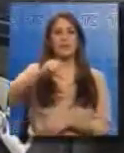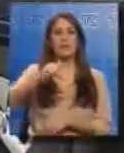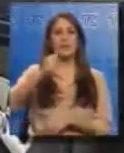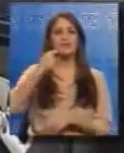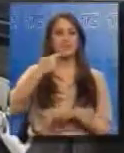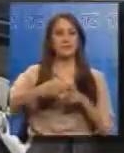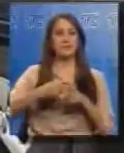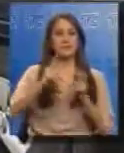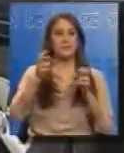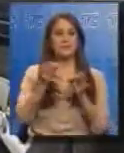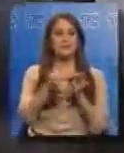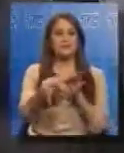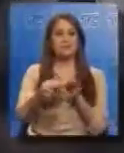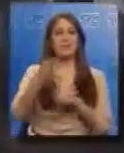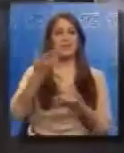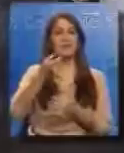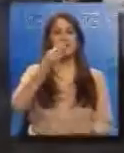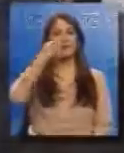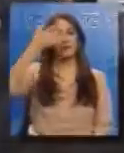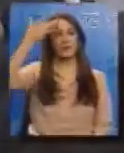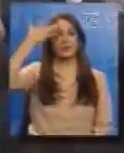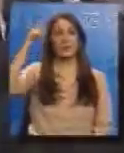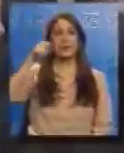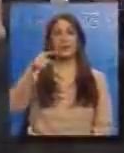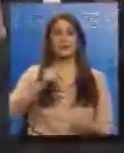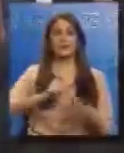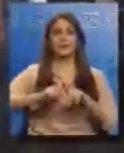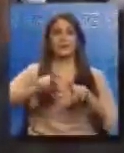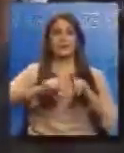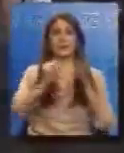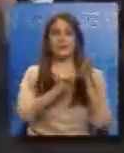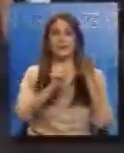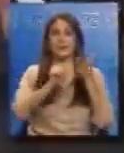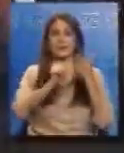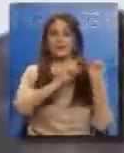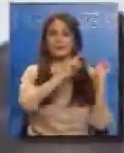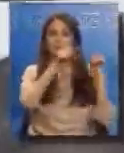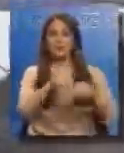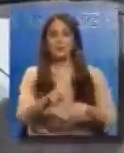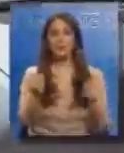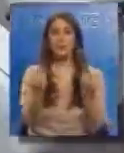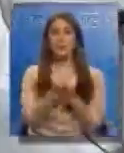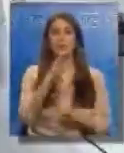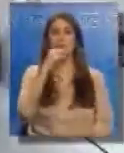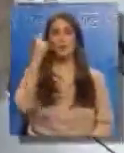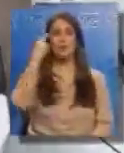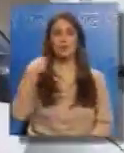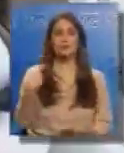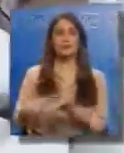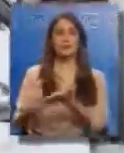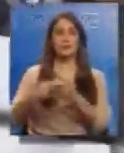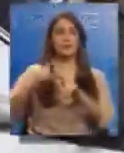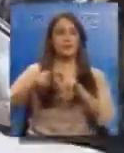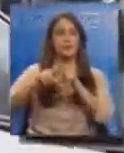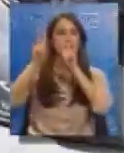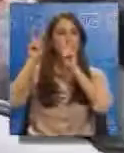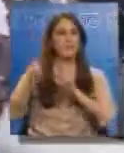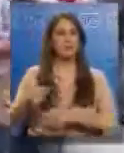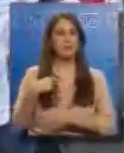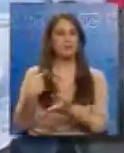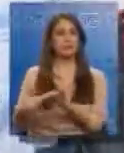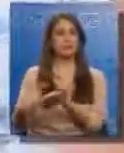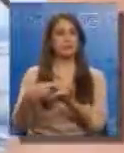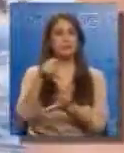donde se realiza el gabinete ampliado. Aquí los ministros de Estado, junto al presidente de la República, analizan algunos temas de desarrollo social para